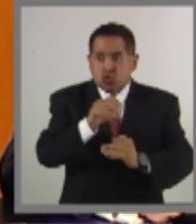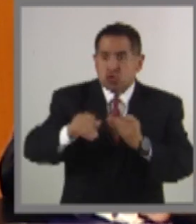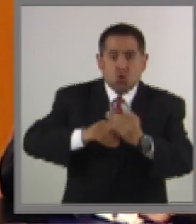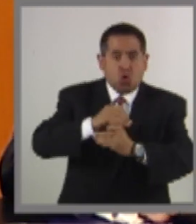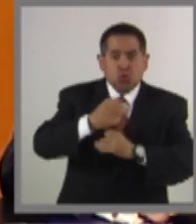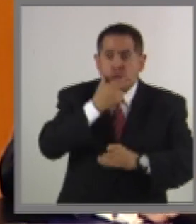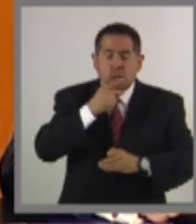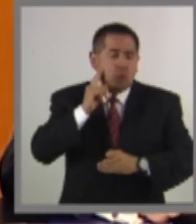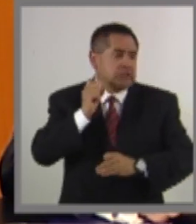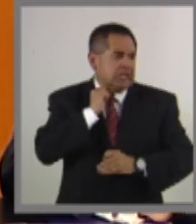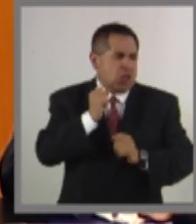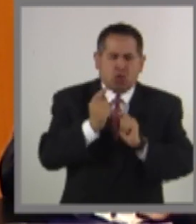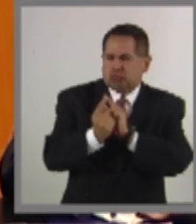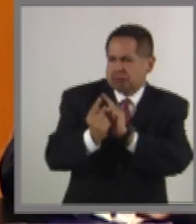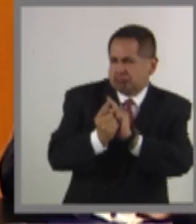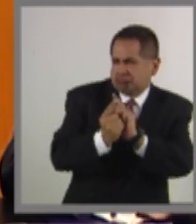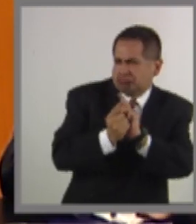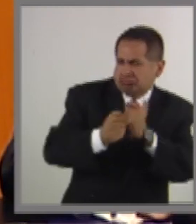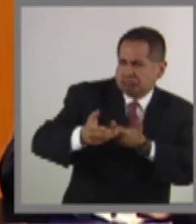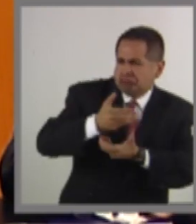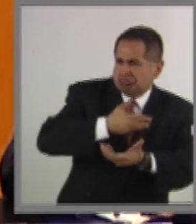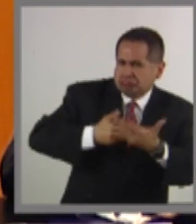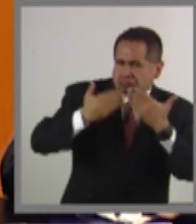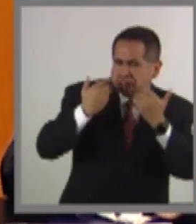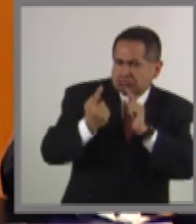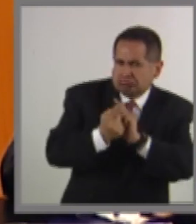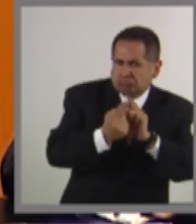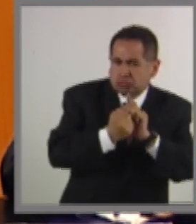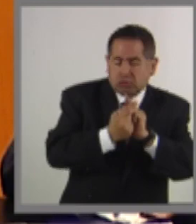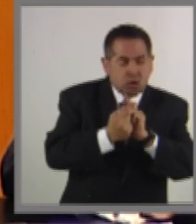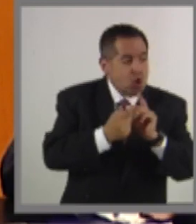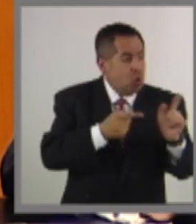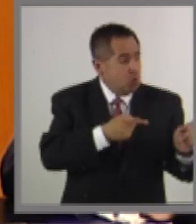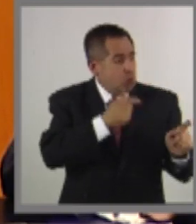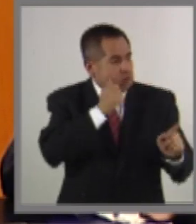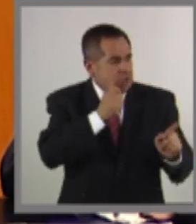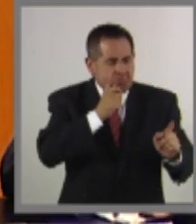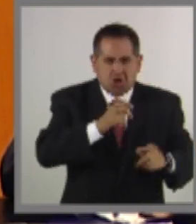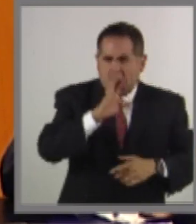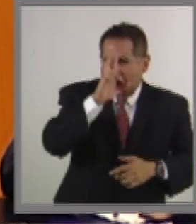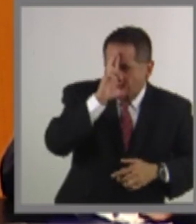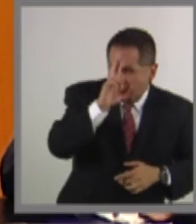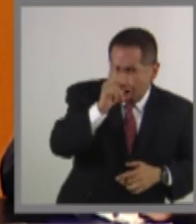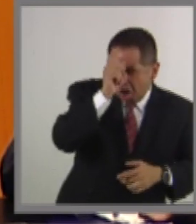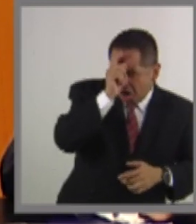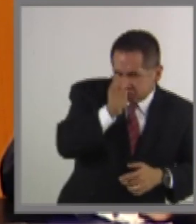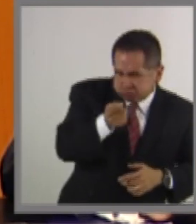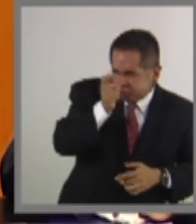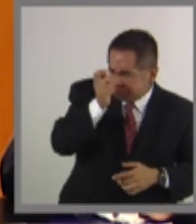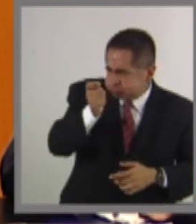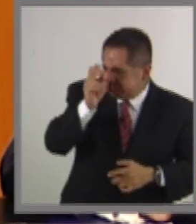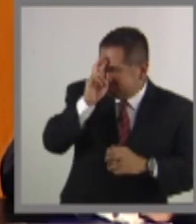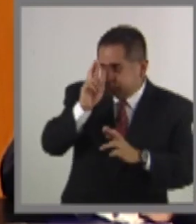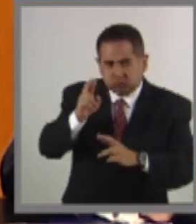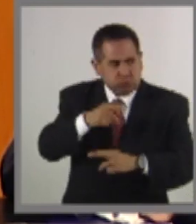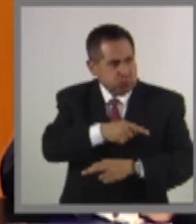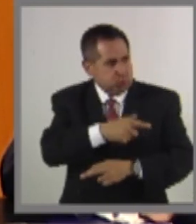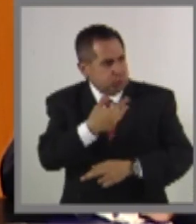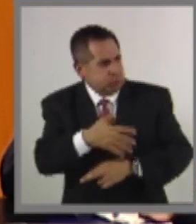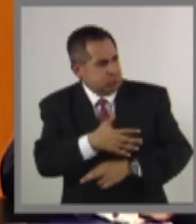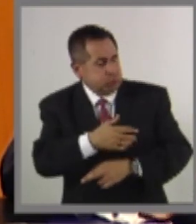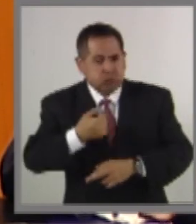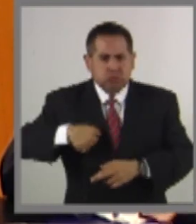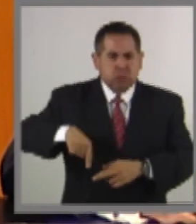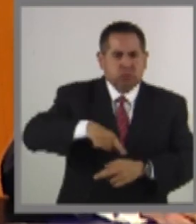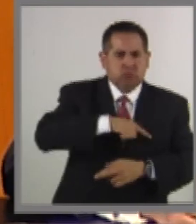senadoras, pero también para relacionarte y darnos lugar a todos los senadores y senadoras del grupo parlamentario